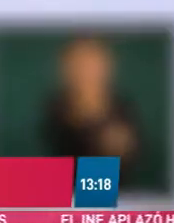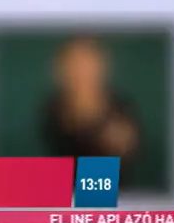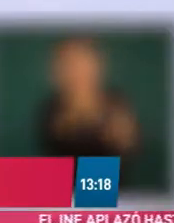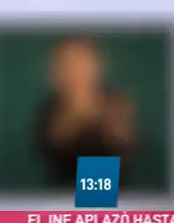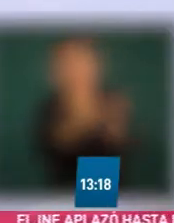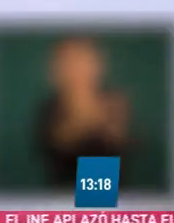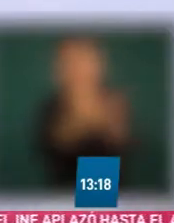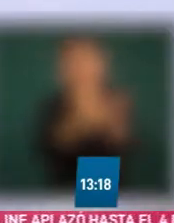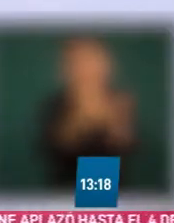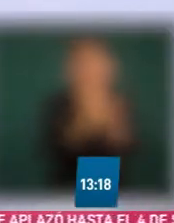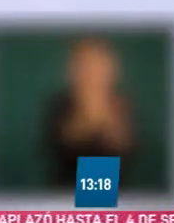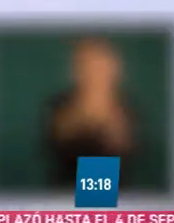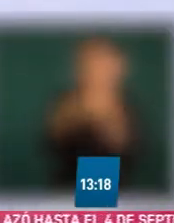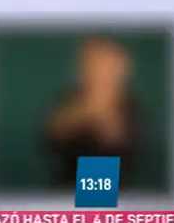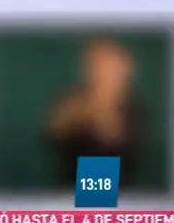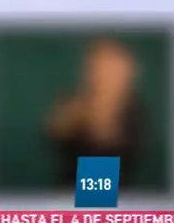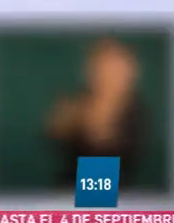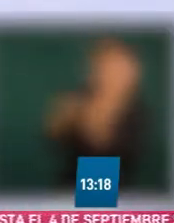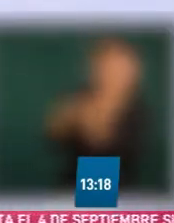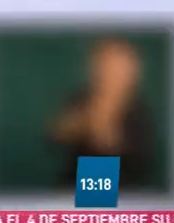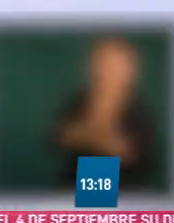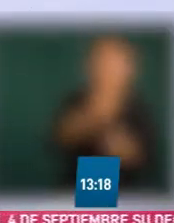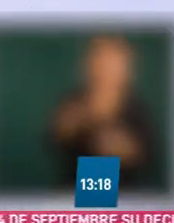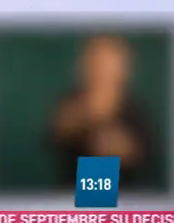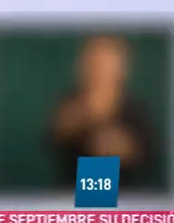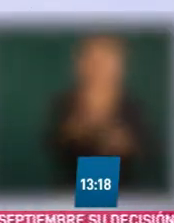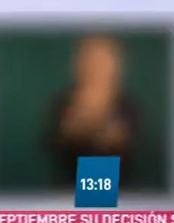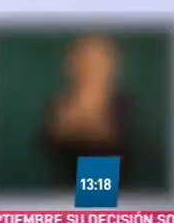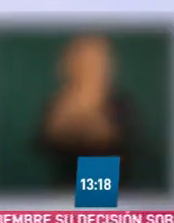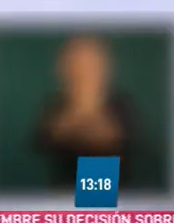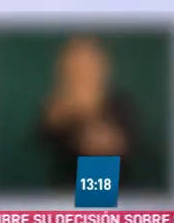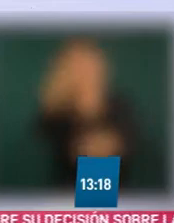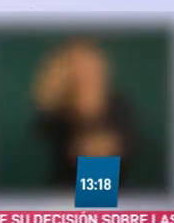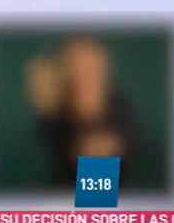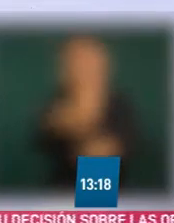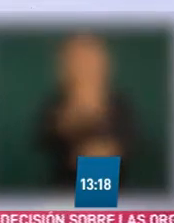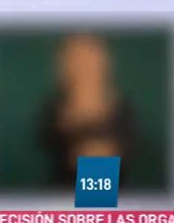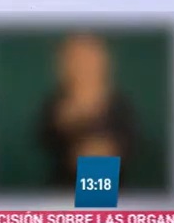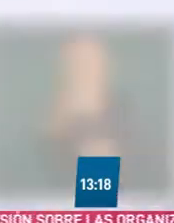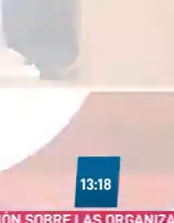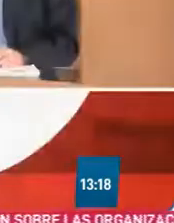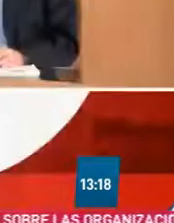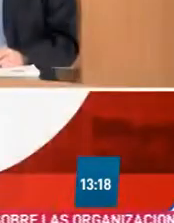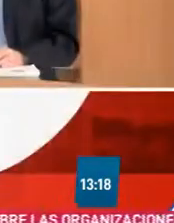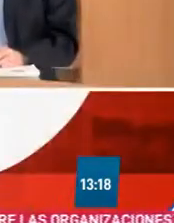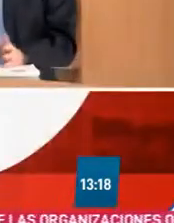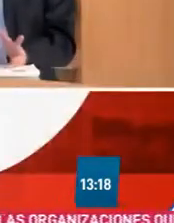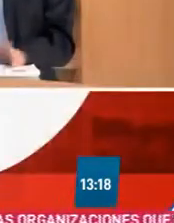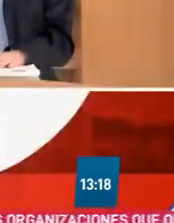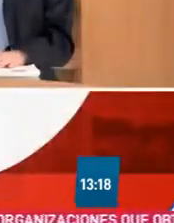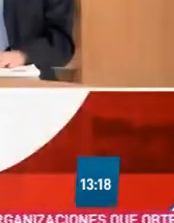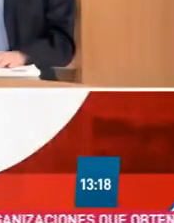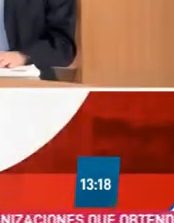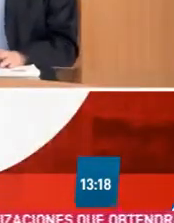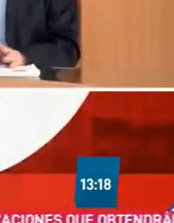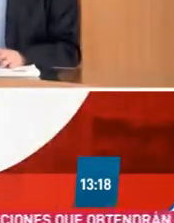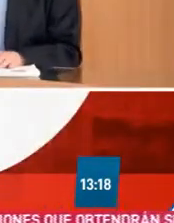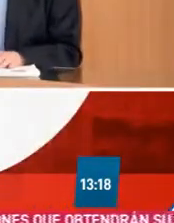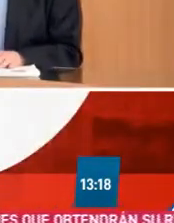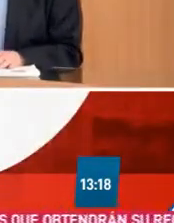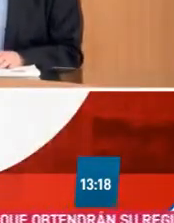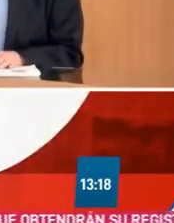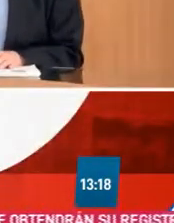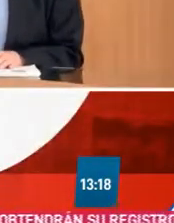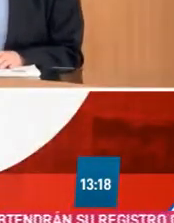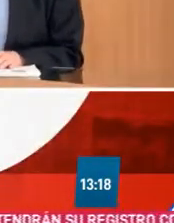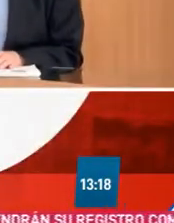otro, en el tema de seguridad y en el tema de salud. Bueno, pues una